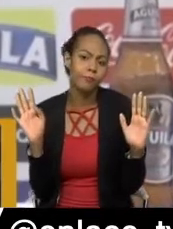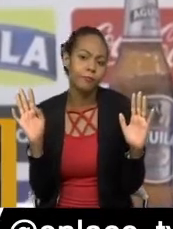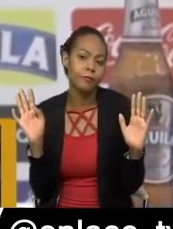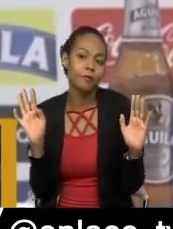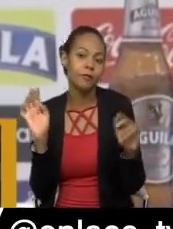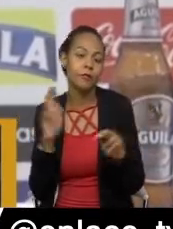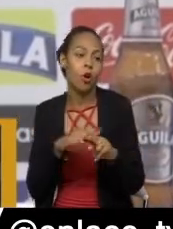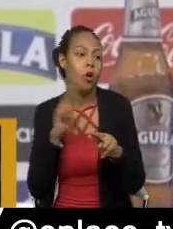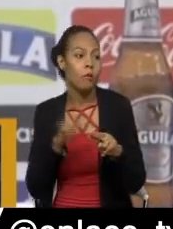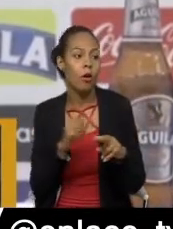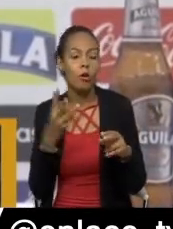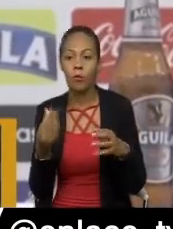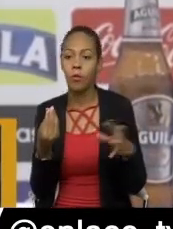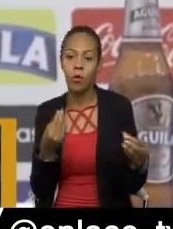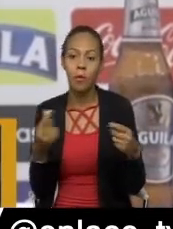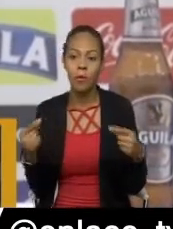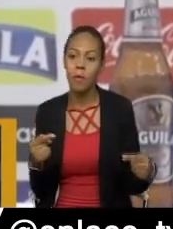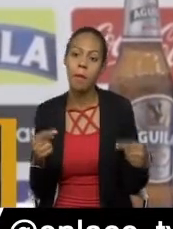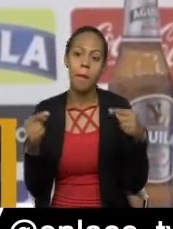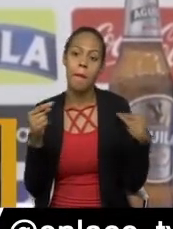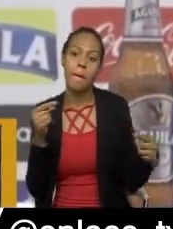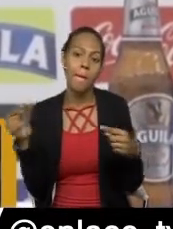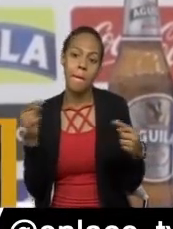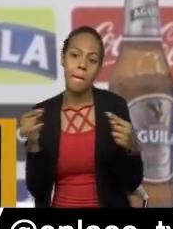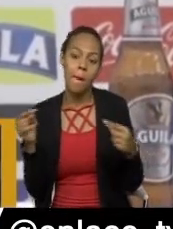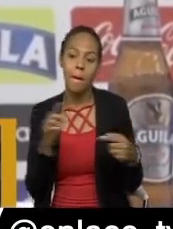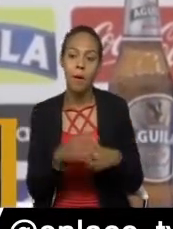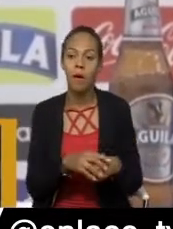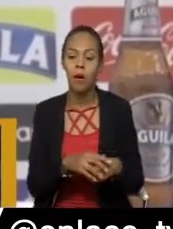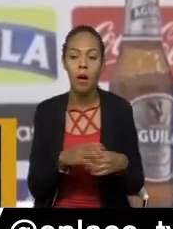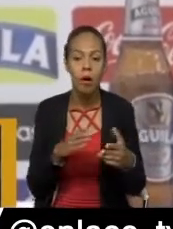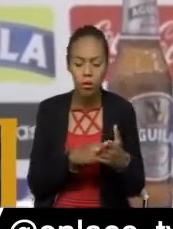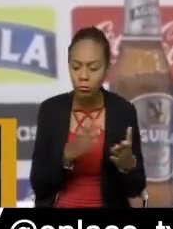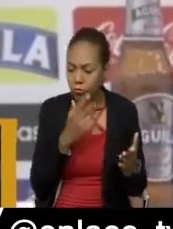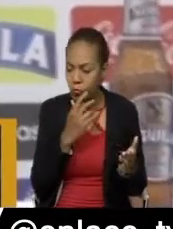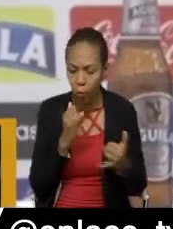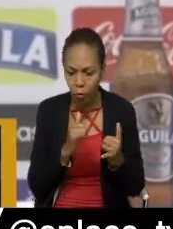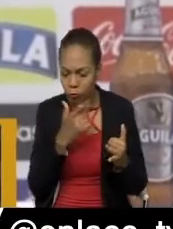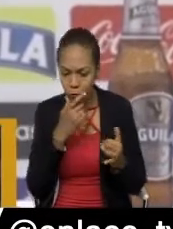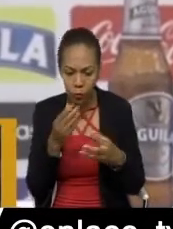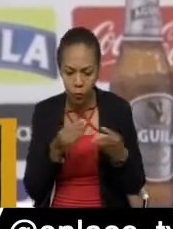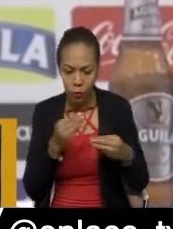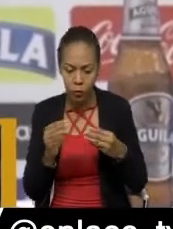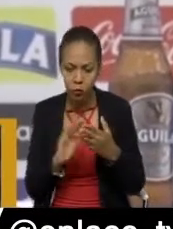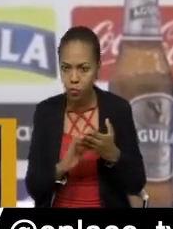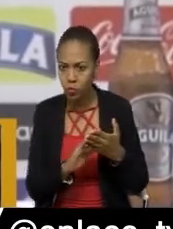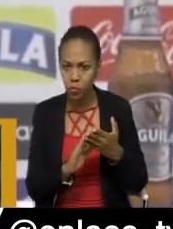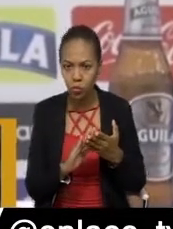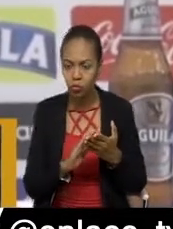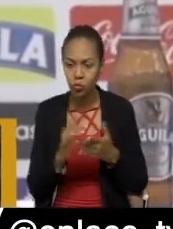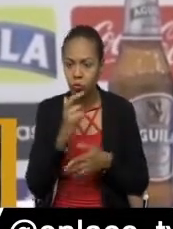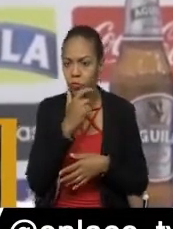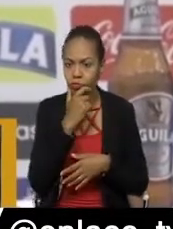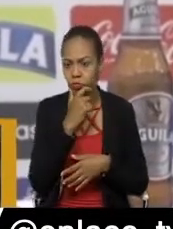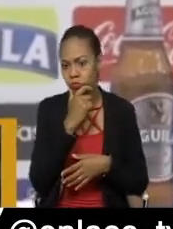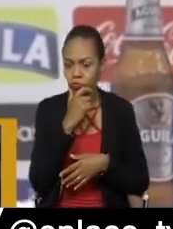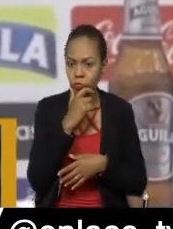están compitiendo, llegando a esta última fecha, estos últimos dos juegos,